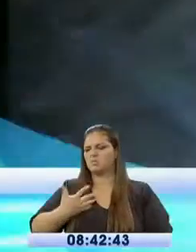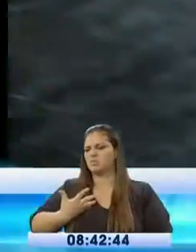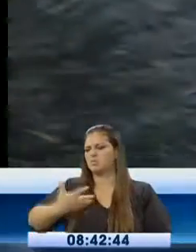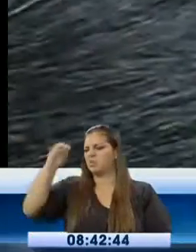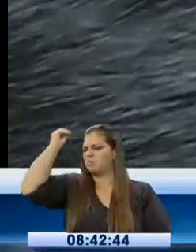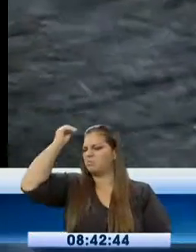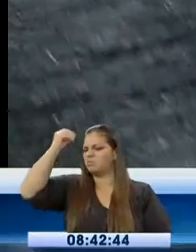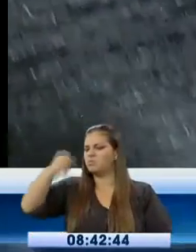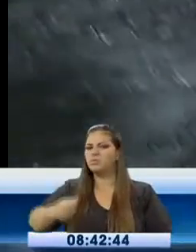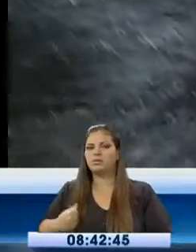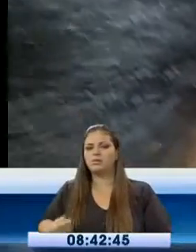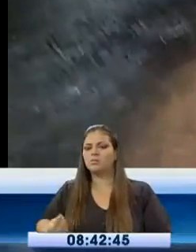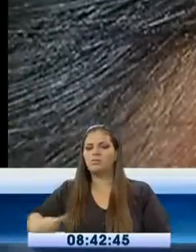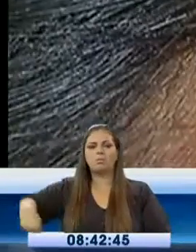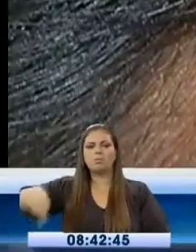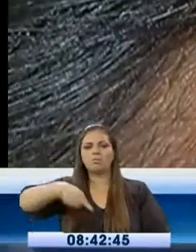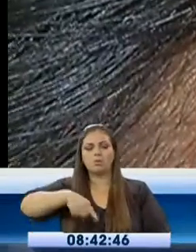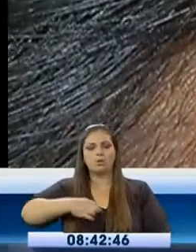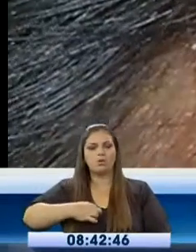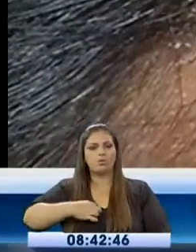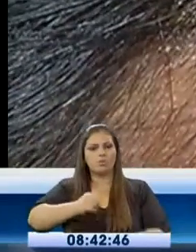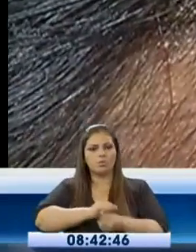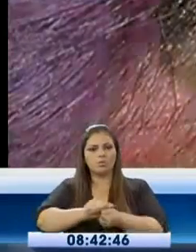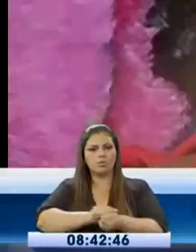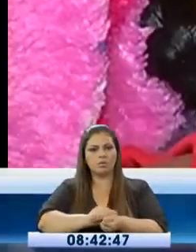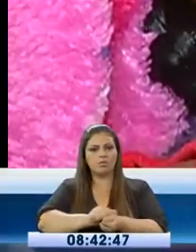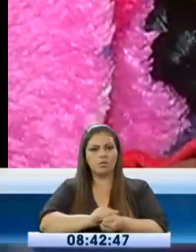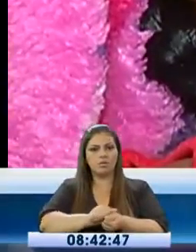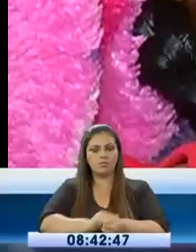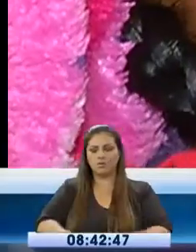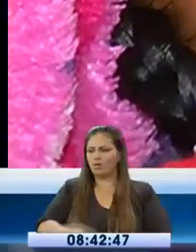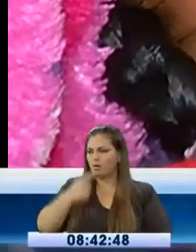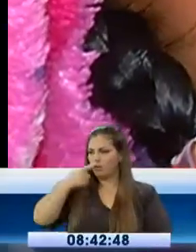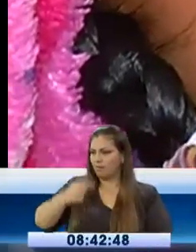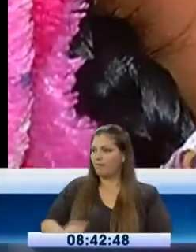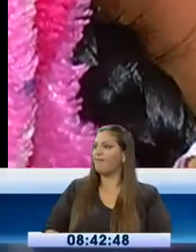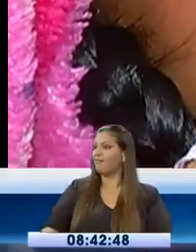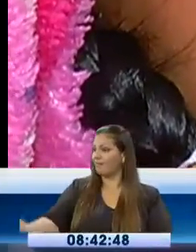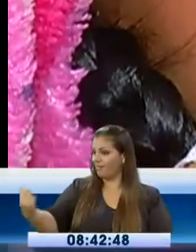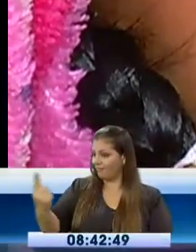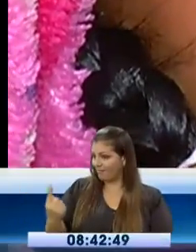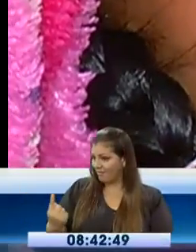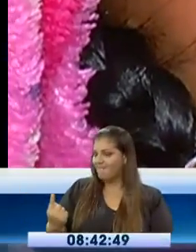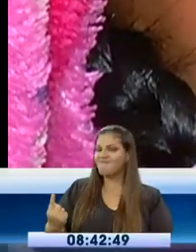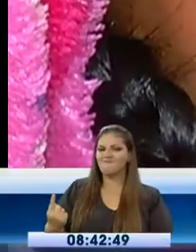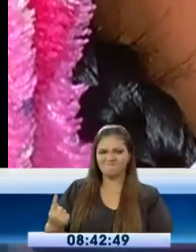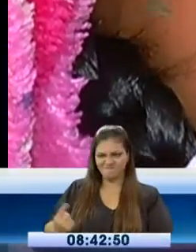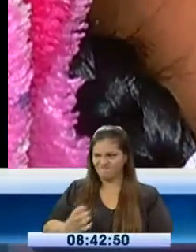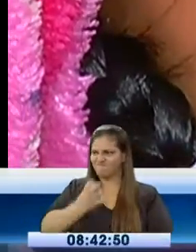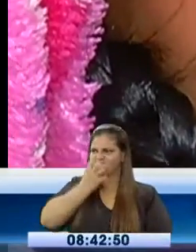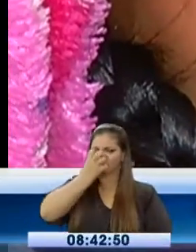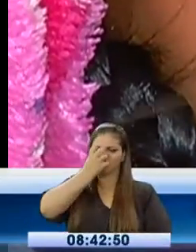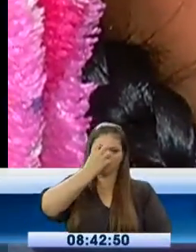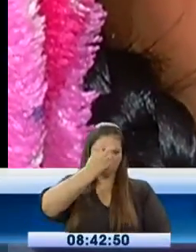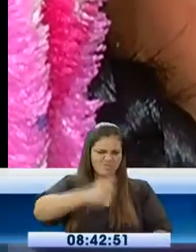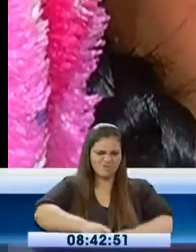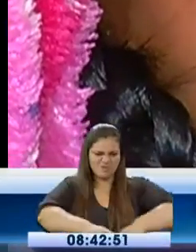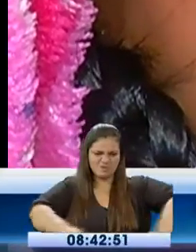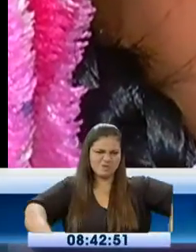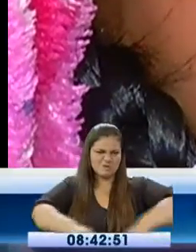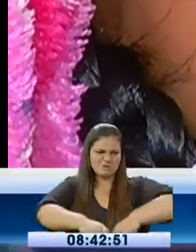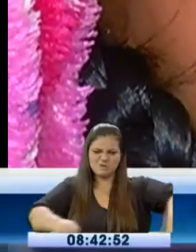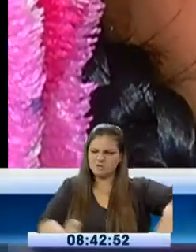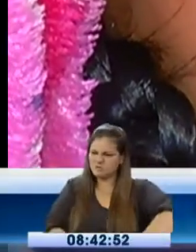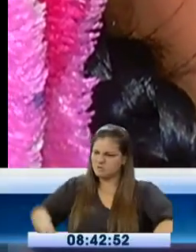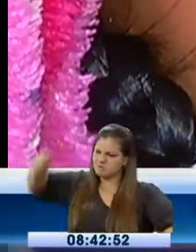ropa, el hombre la golpeó con un palo. Cuando él se quebró el palo, yo pude empujarlo a él con los pies porque se le echó a coger la piedra, yo